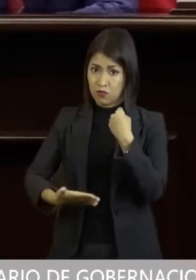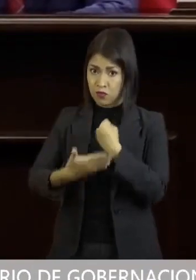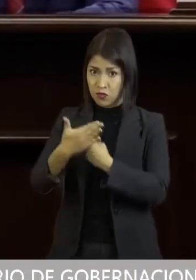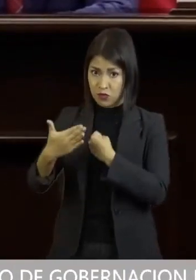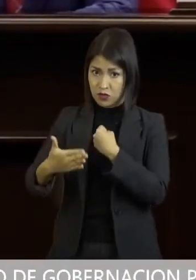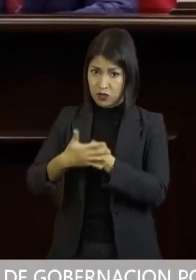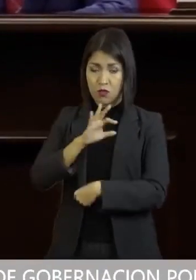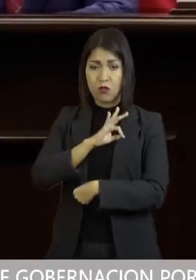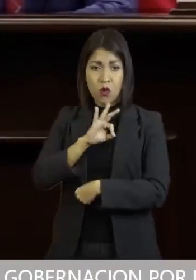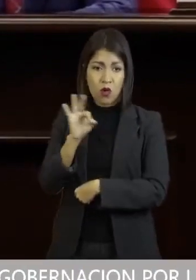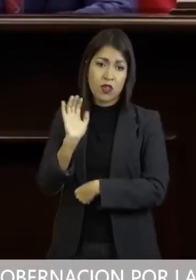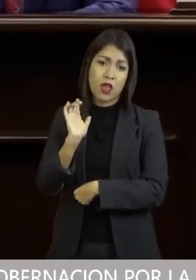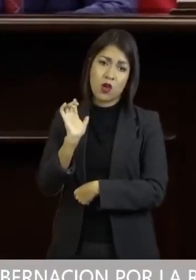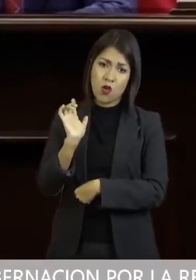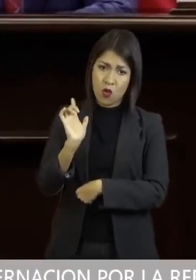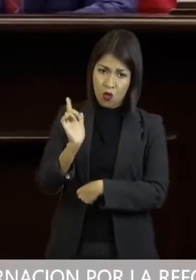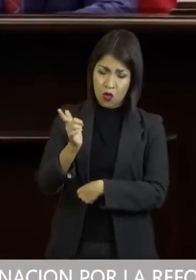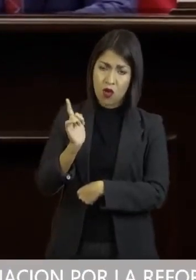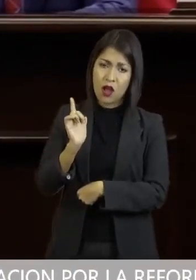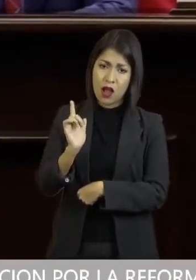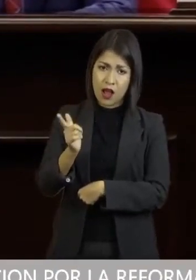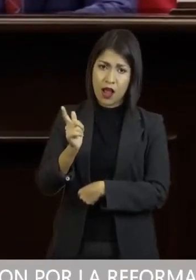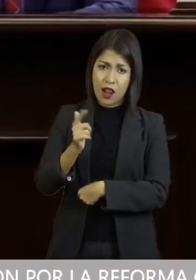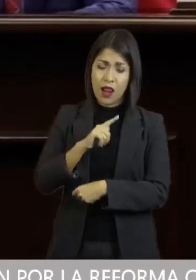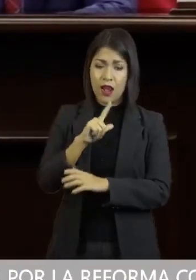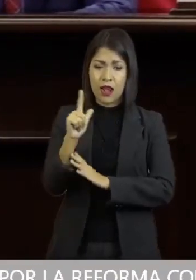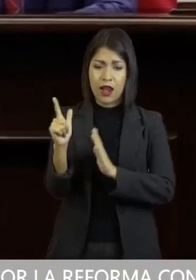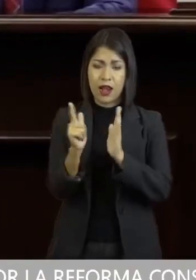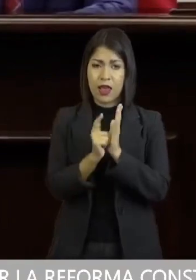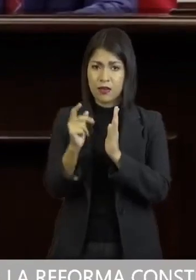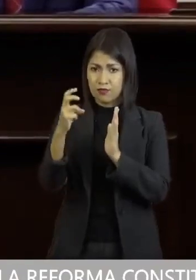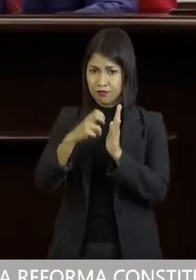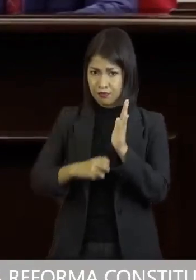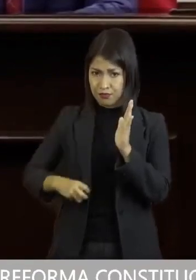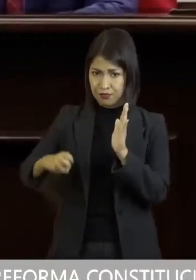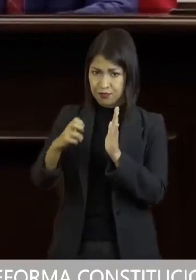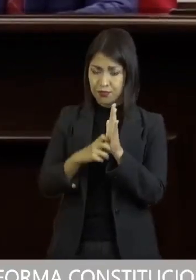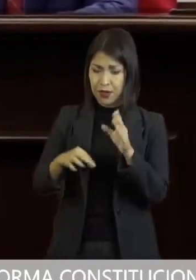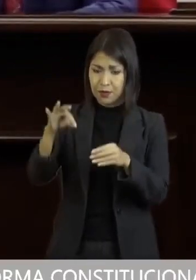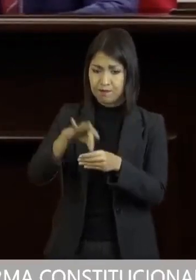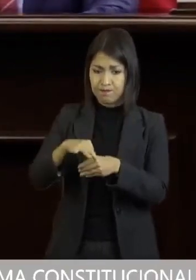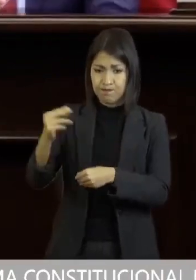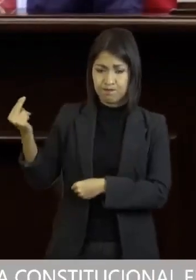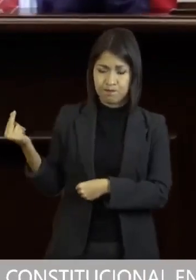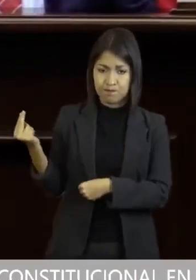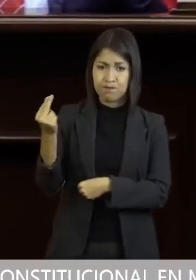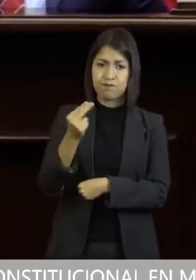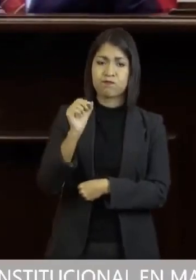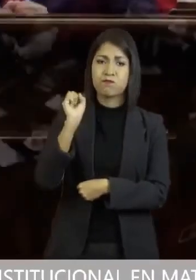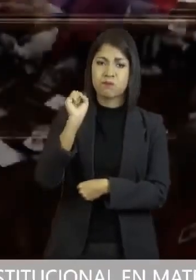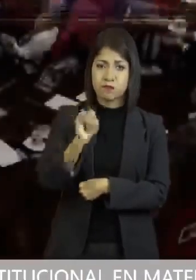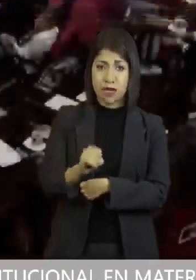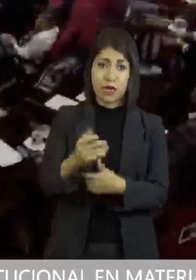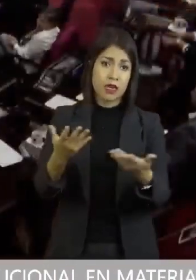podamos construir una reforma electoral que tanto se necesita y que haya